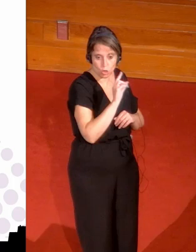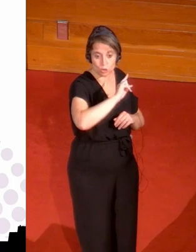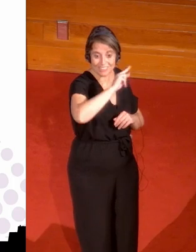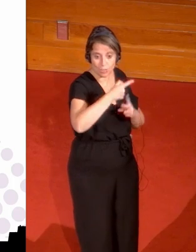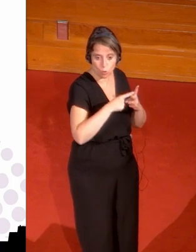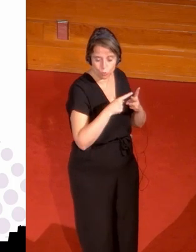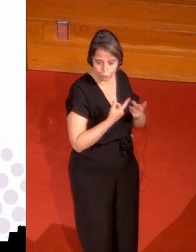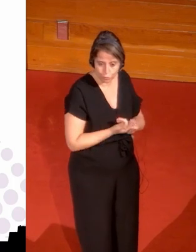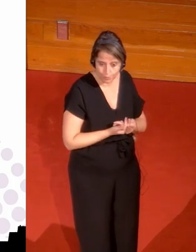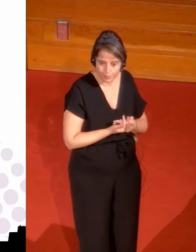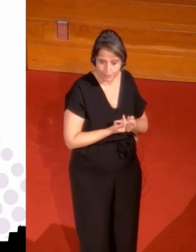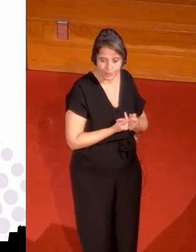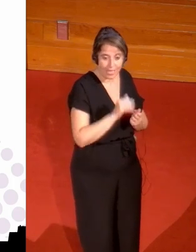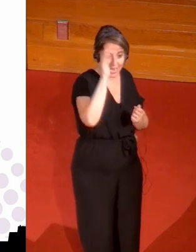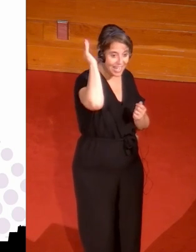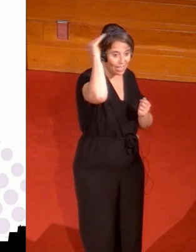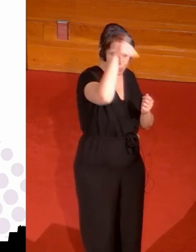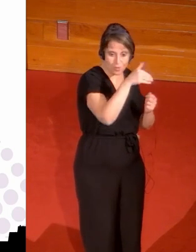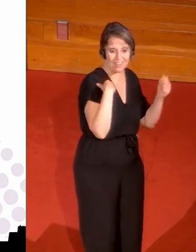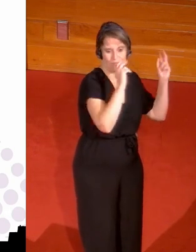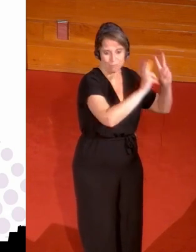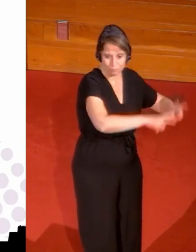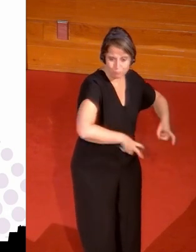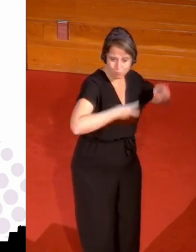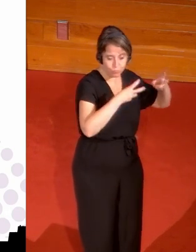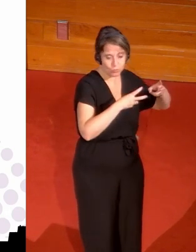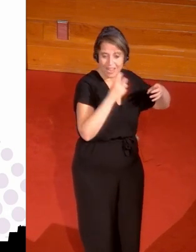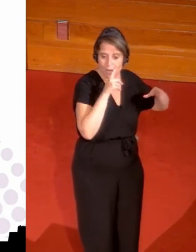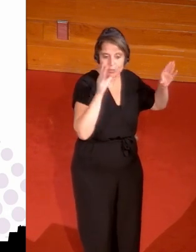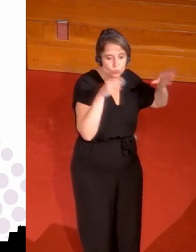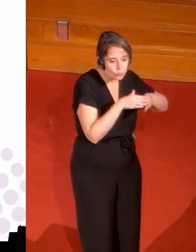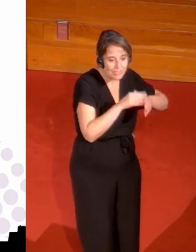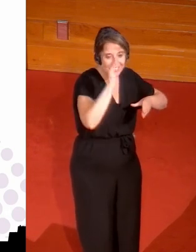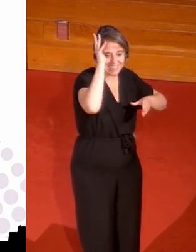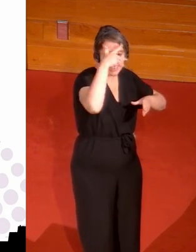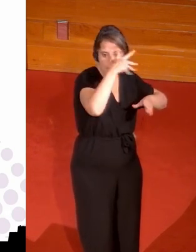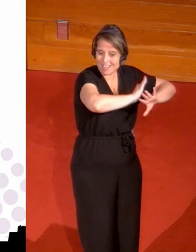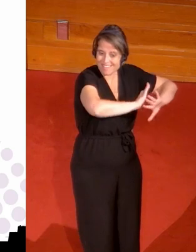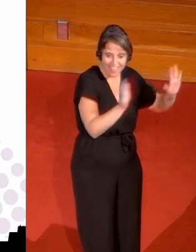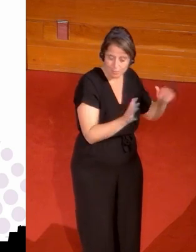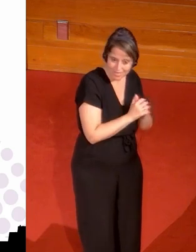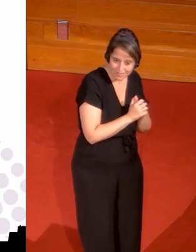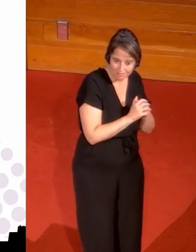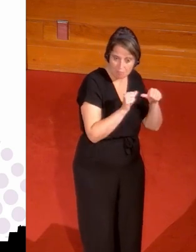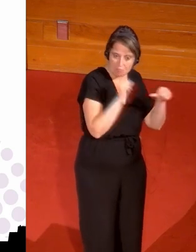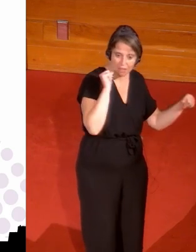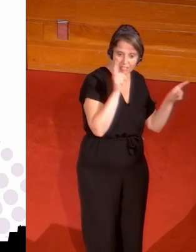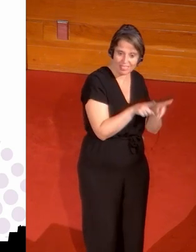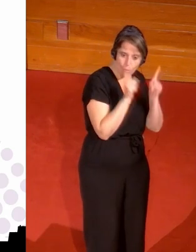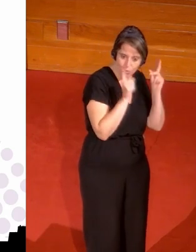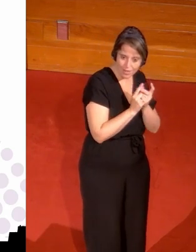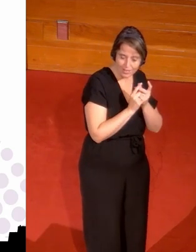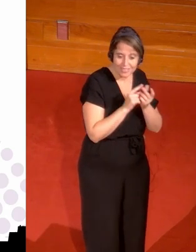segundo es decir el partido republicano se ha rehecho y es el partido de Trump es el partido de Trump con lo cual